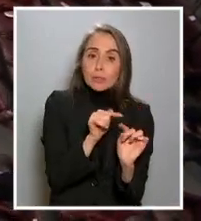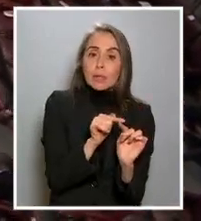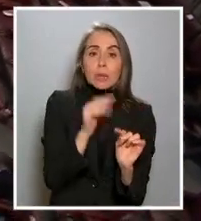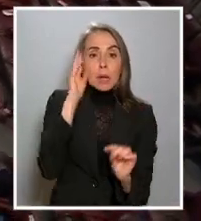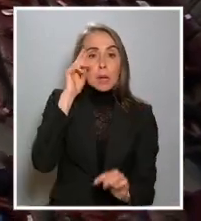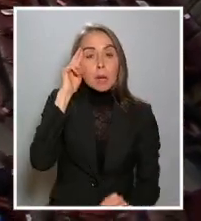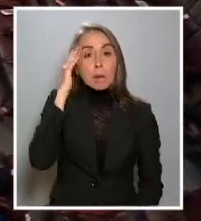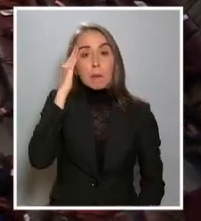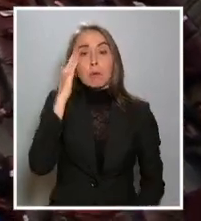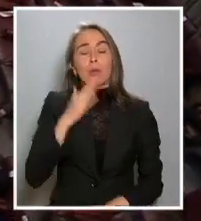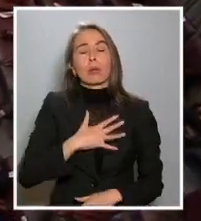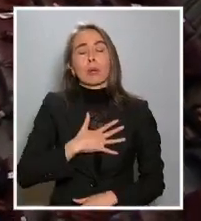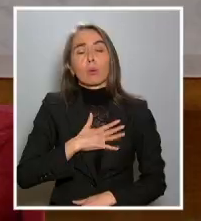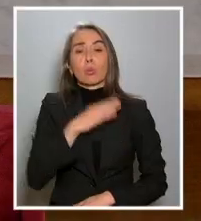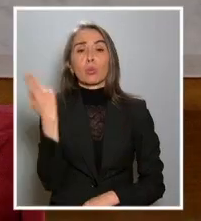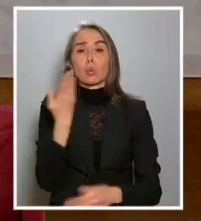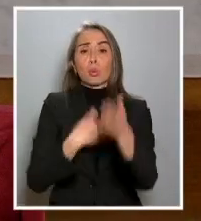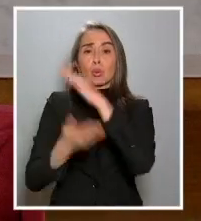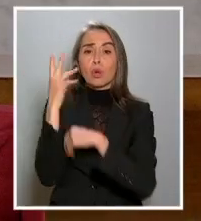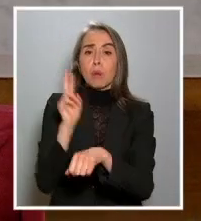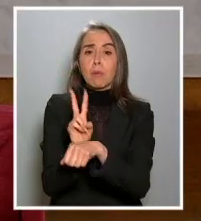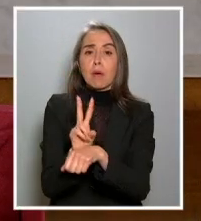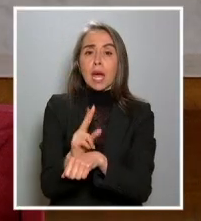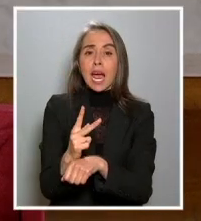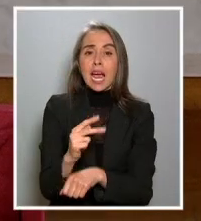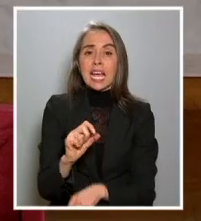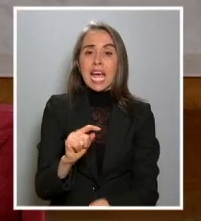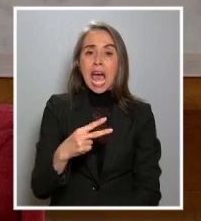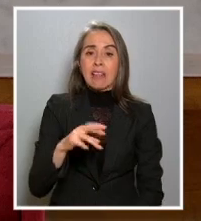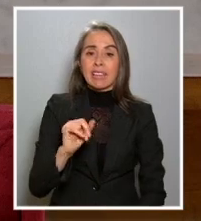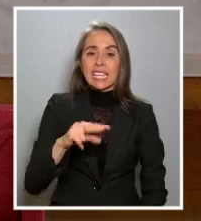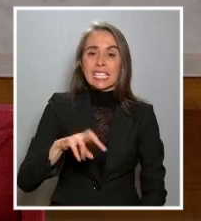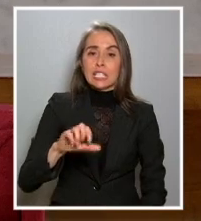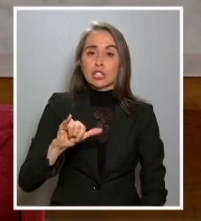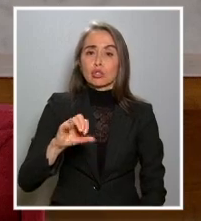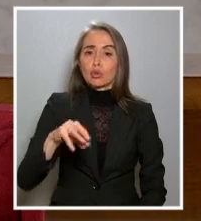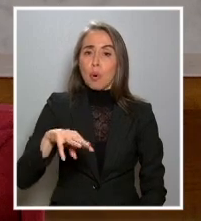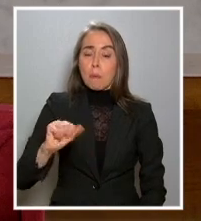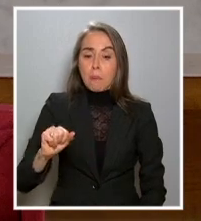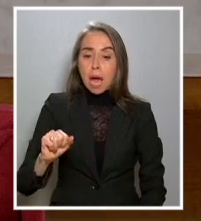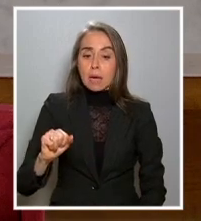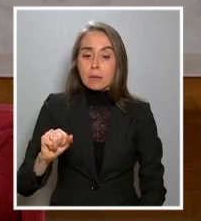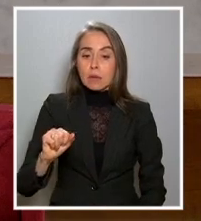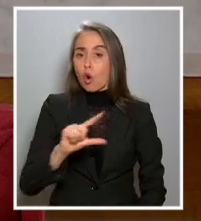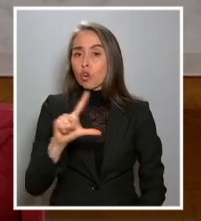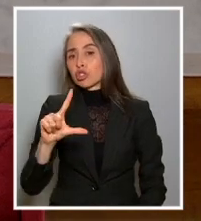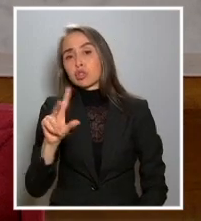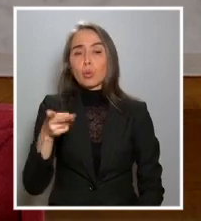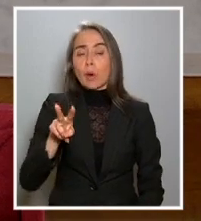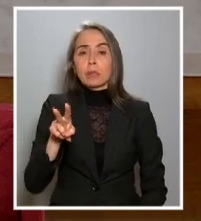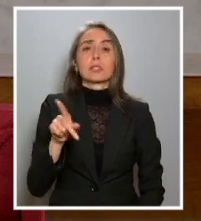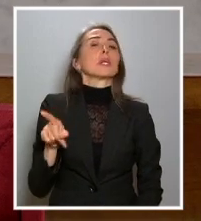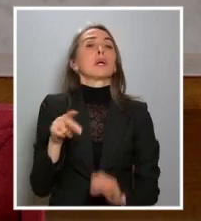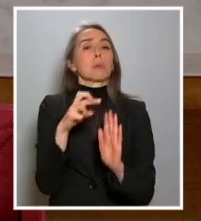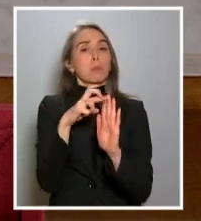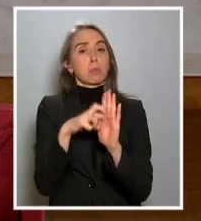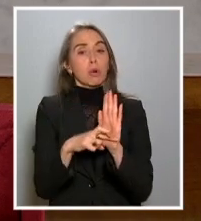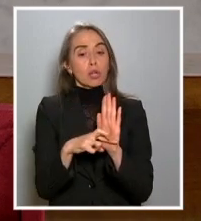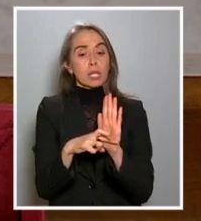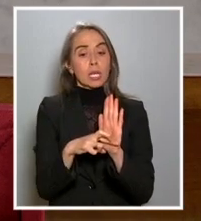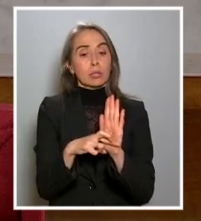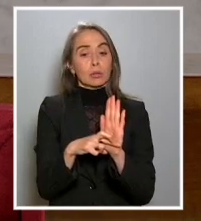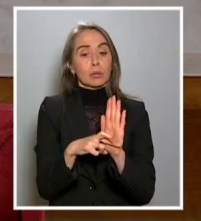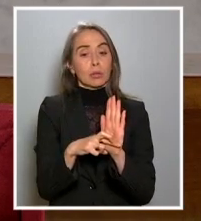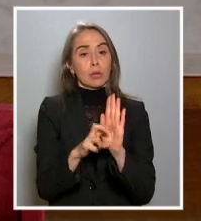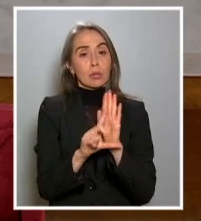memoria de la sensible muerte de la profesora Catherine Yoma. Así, el proyecto de la ley CAT, nuestro